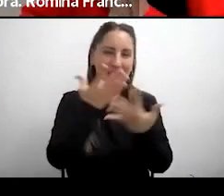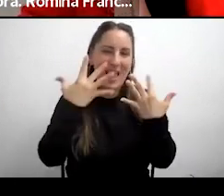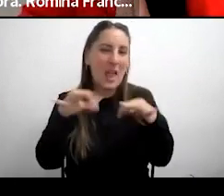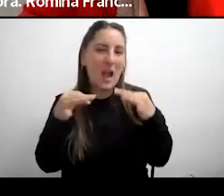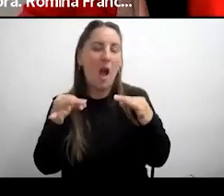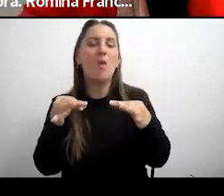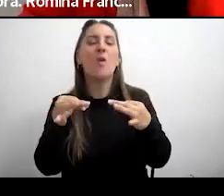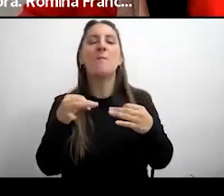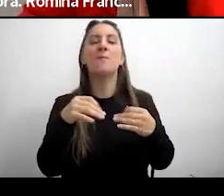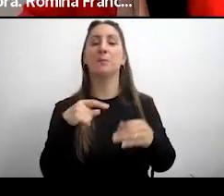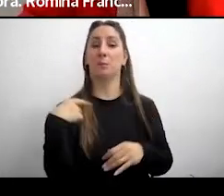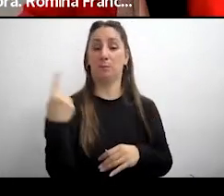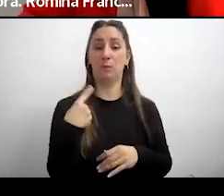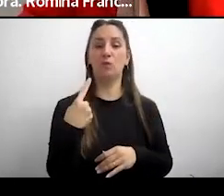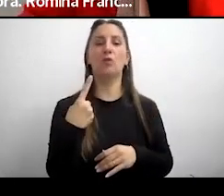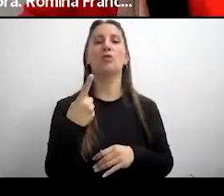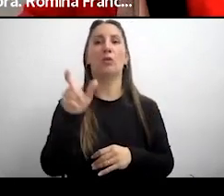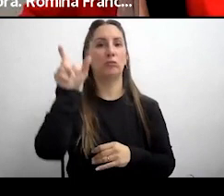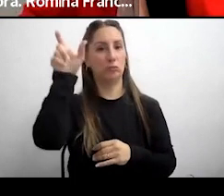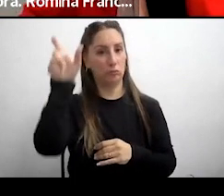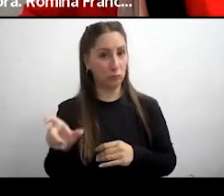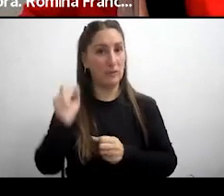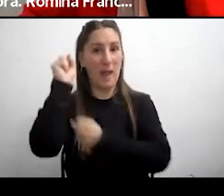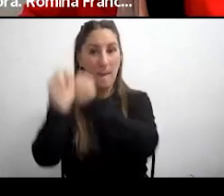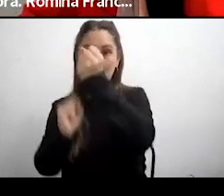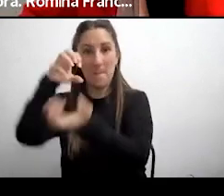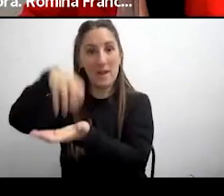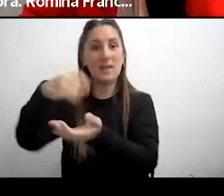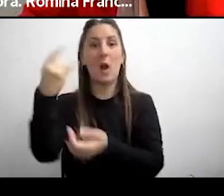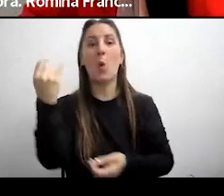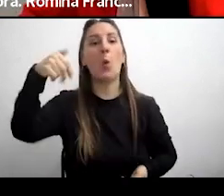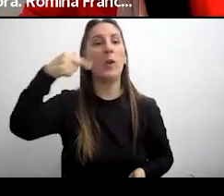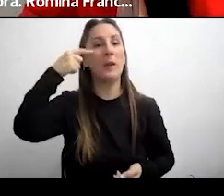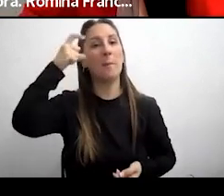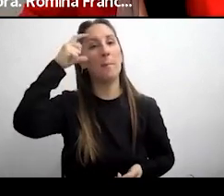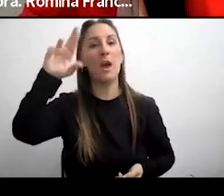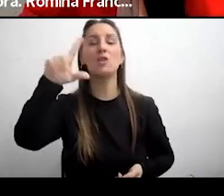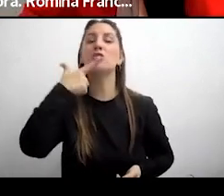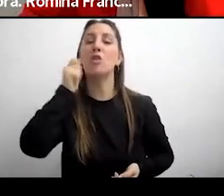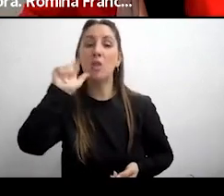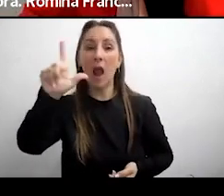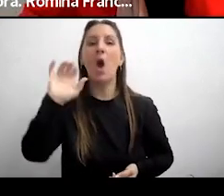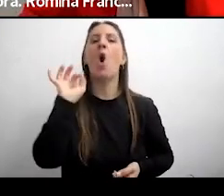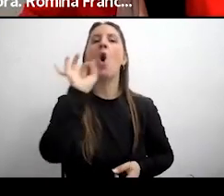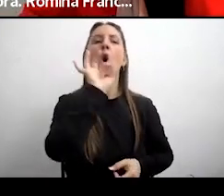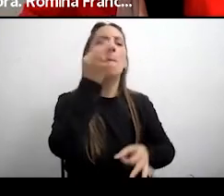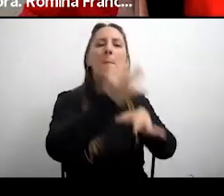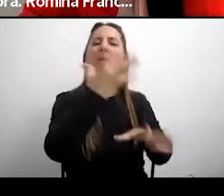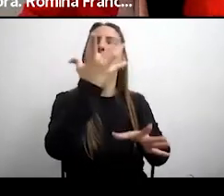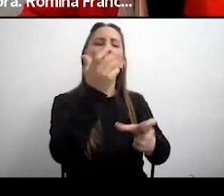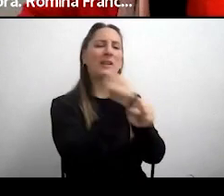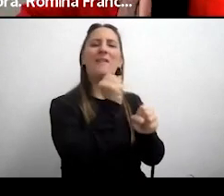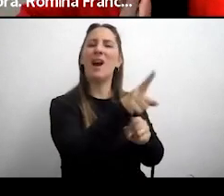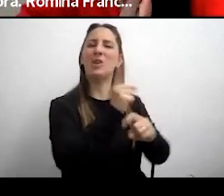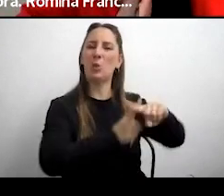si nos encontramos ante un sujeto que es empresa unipersonal o que es un profesional independiente, porque ahí nos